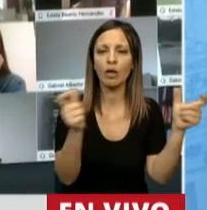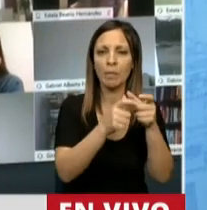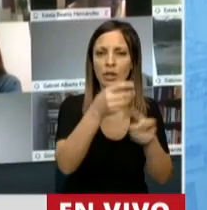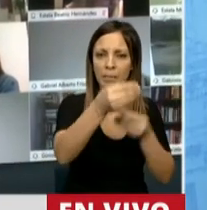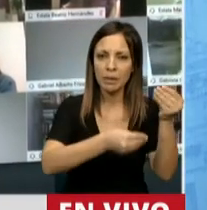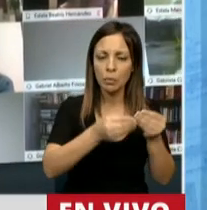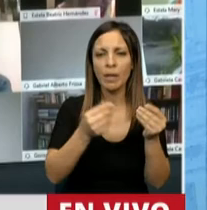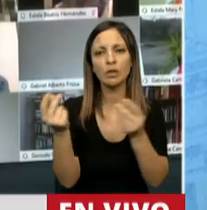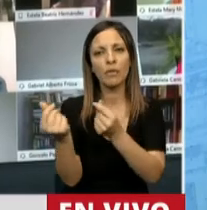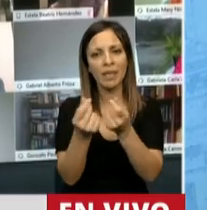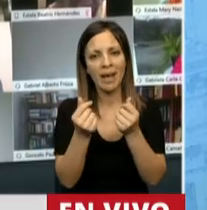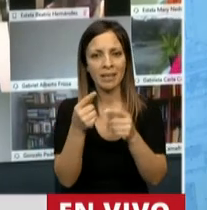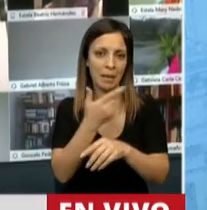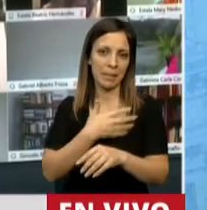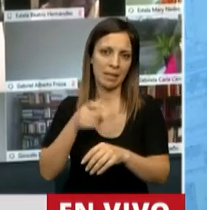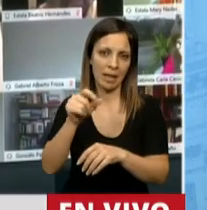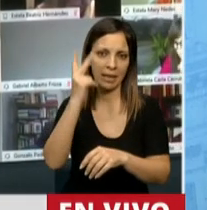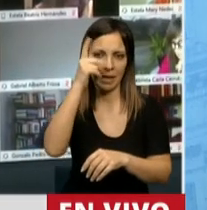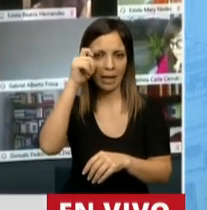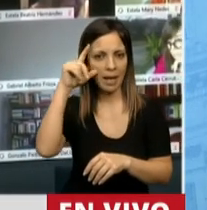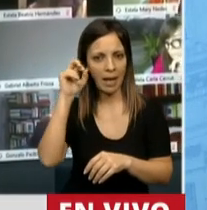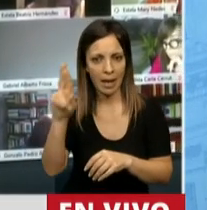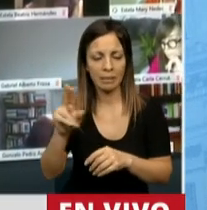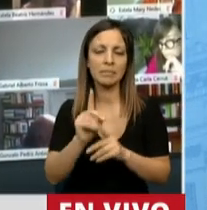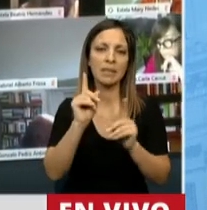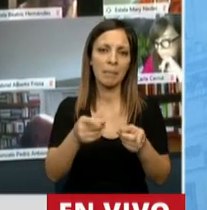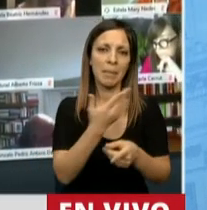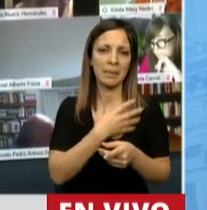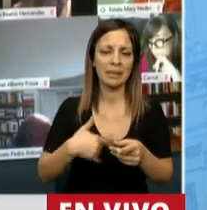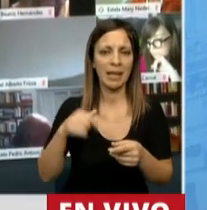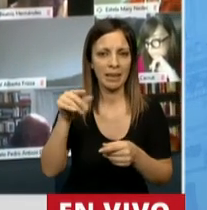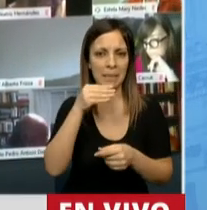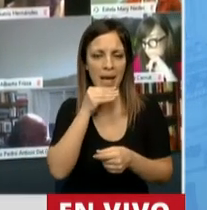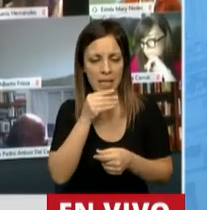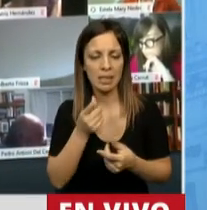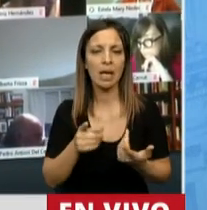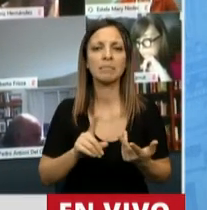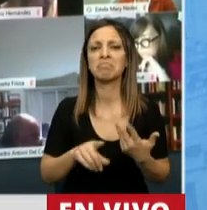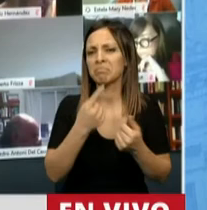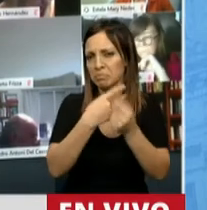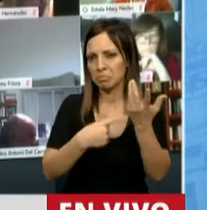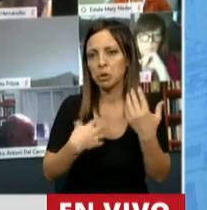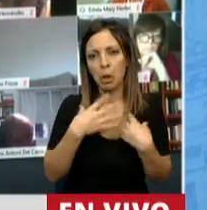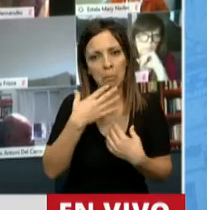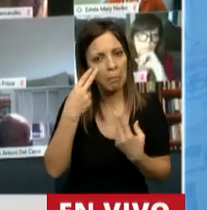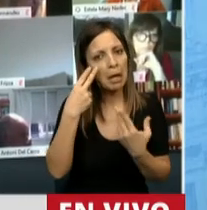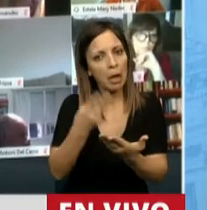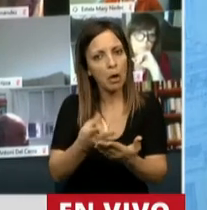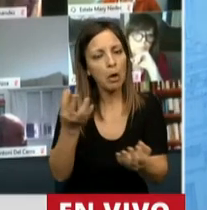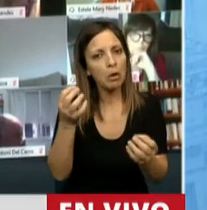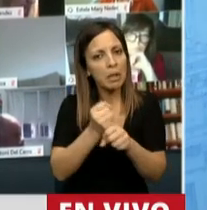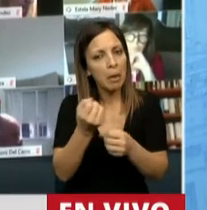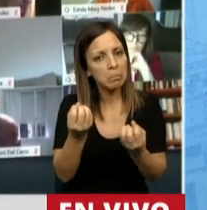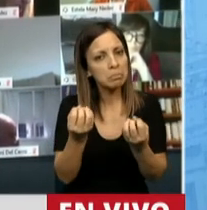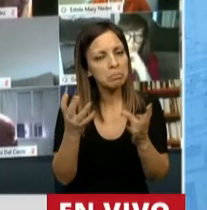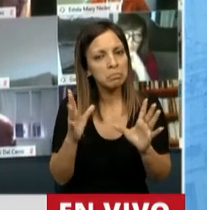en su presidente, Carlos Heller, en el presidente de la Cámara, Sergio Massa, en cierta manera, que habernos tenido en cuenta